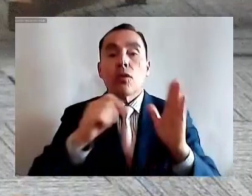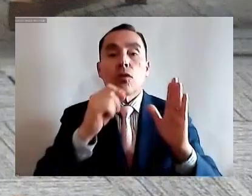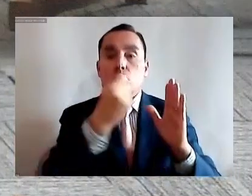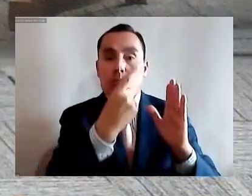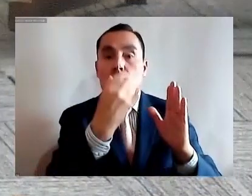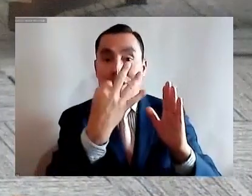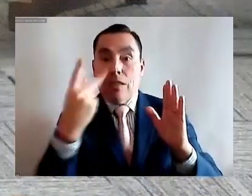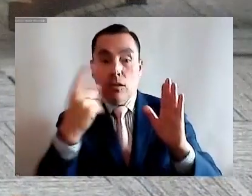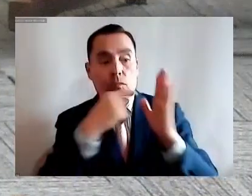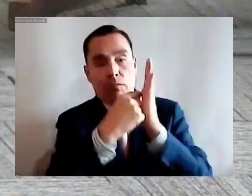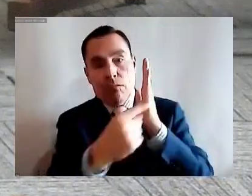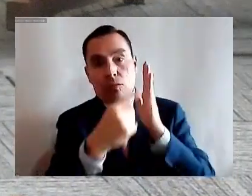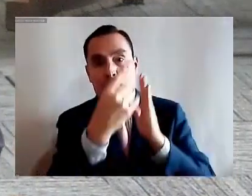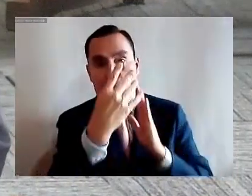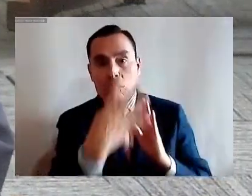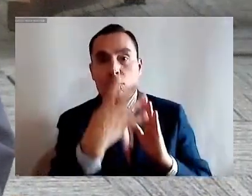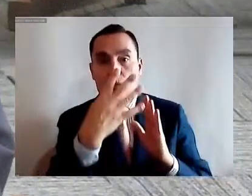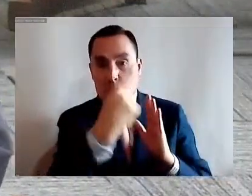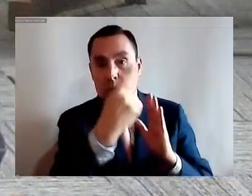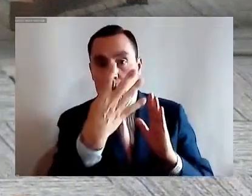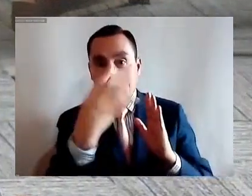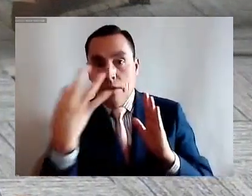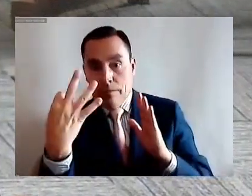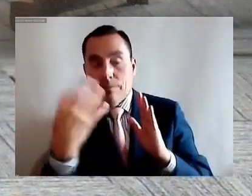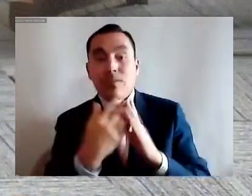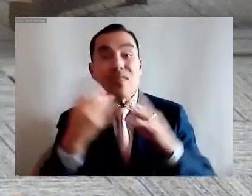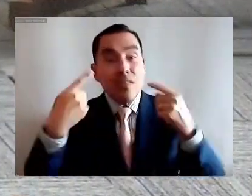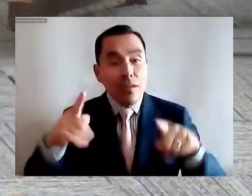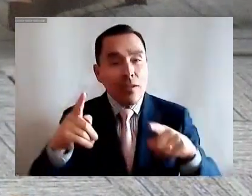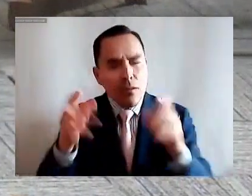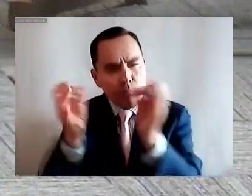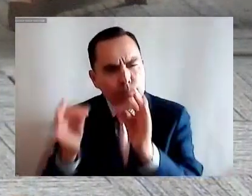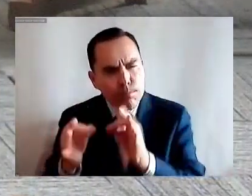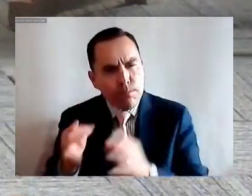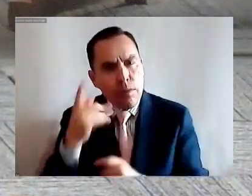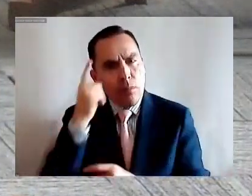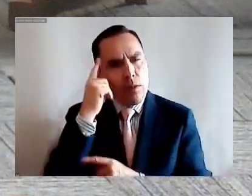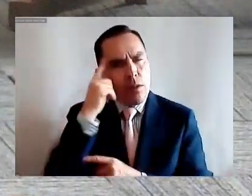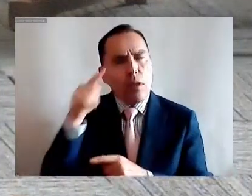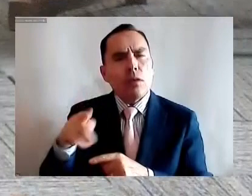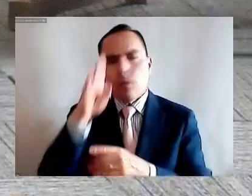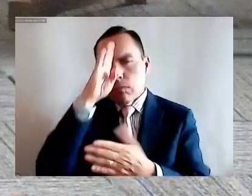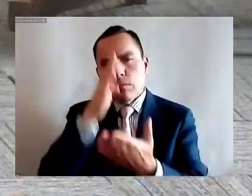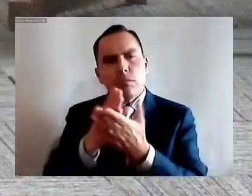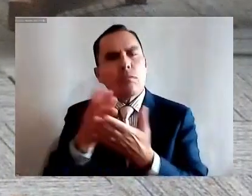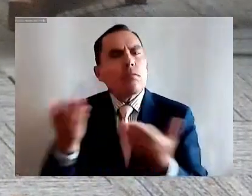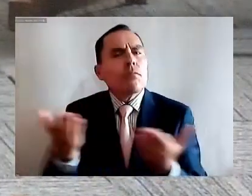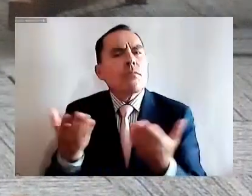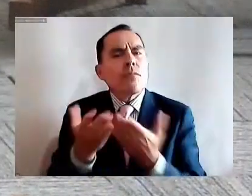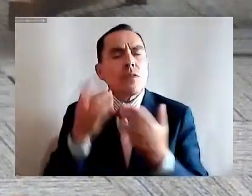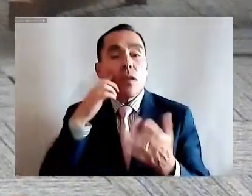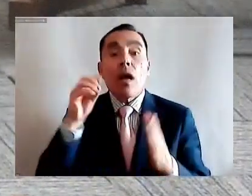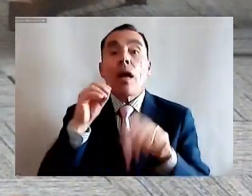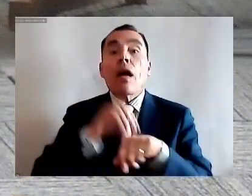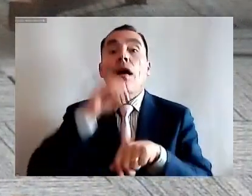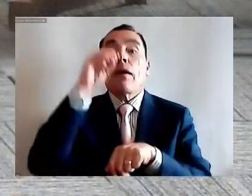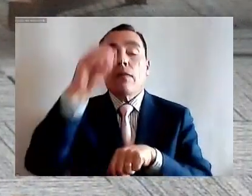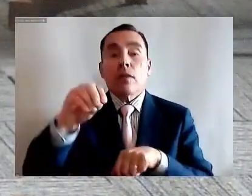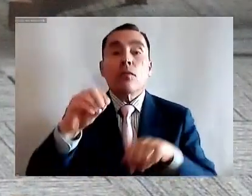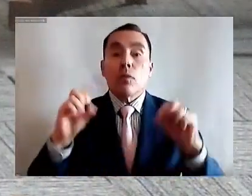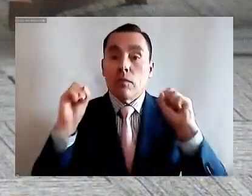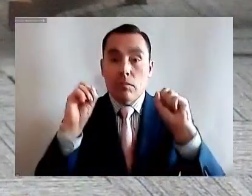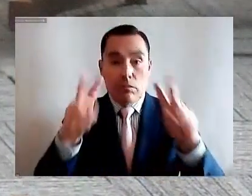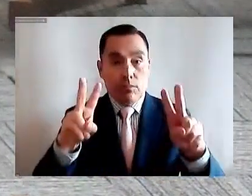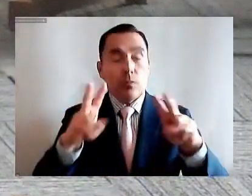32-143. En las consideraciones de esa decisión se señala que la paz estable, el